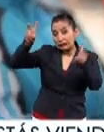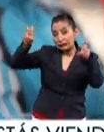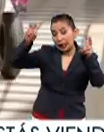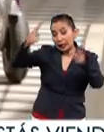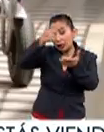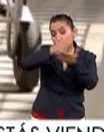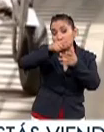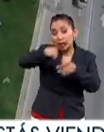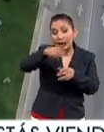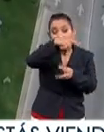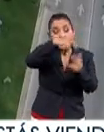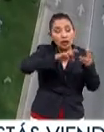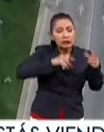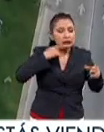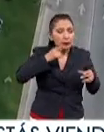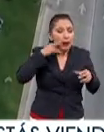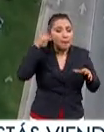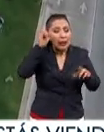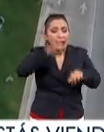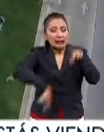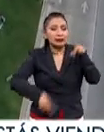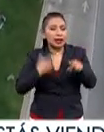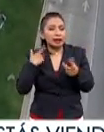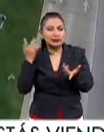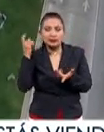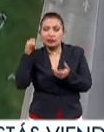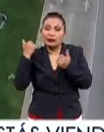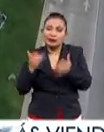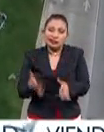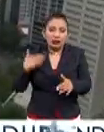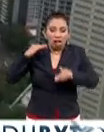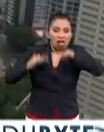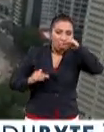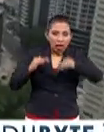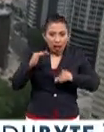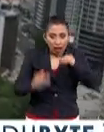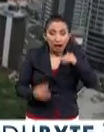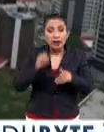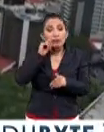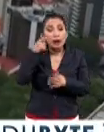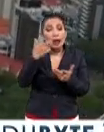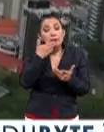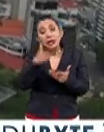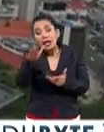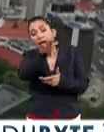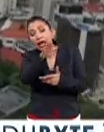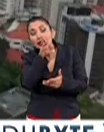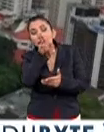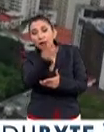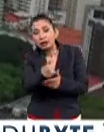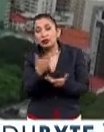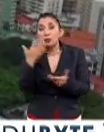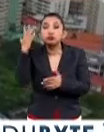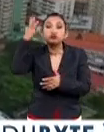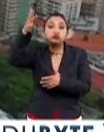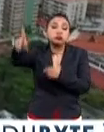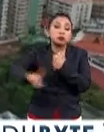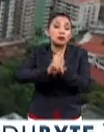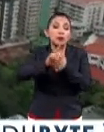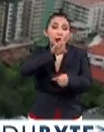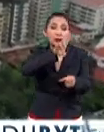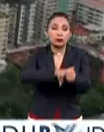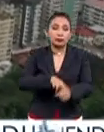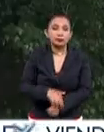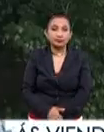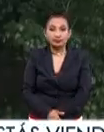materia urbana, nuestra región trabaja para combatir el pesado lastre de la desigualdad y para tener una mejor respuesta ante los desastres